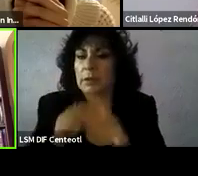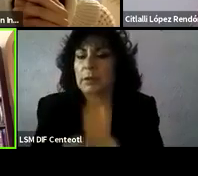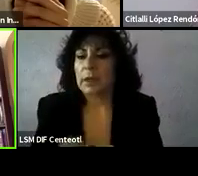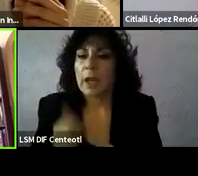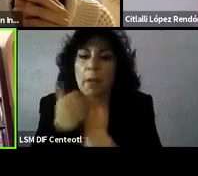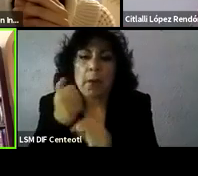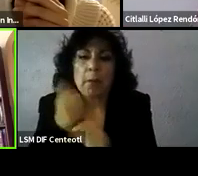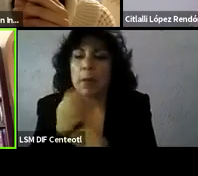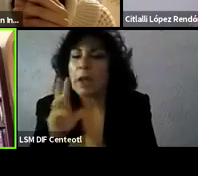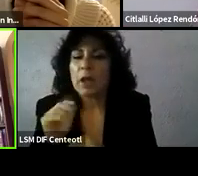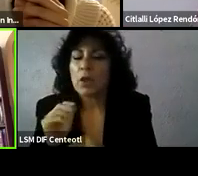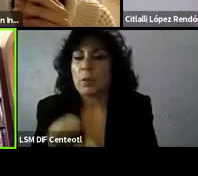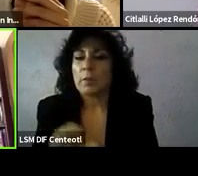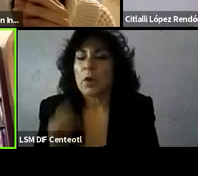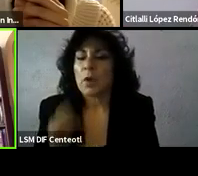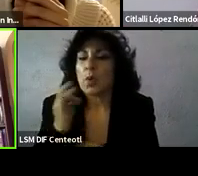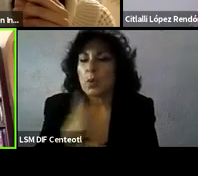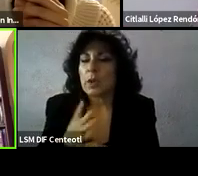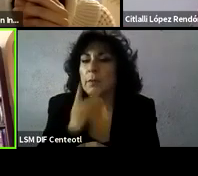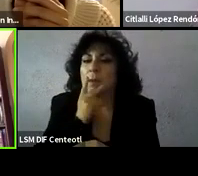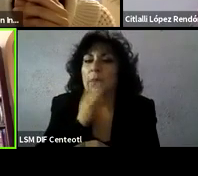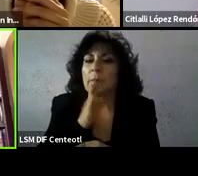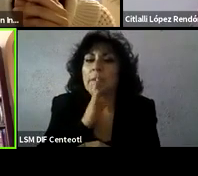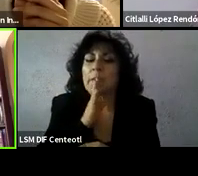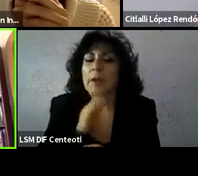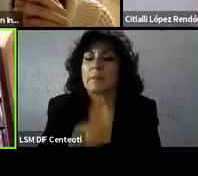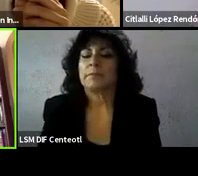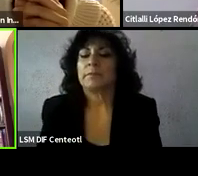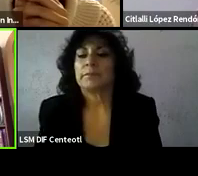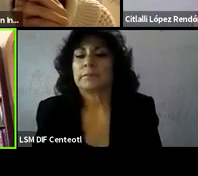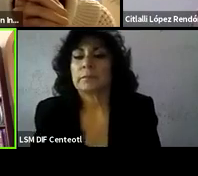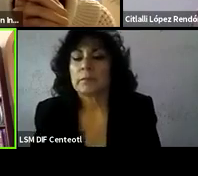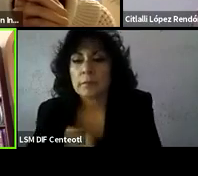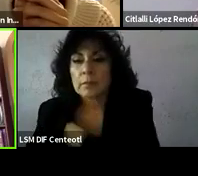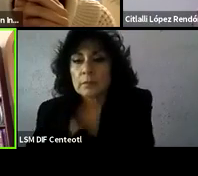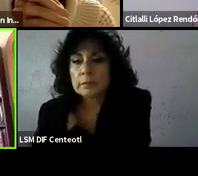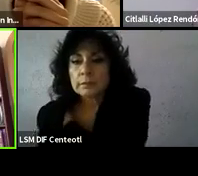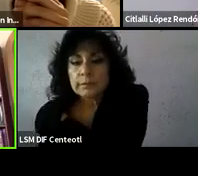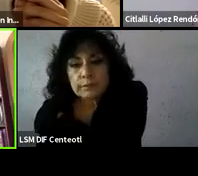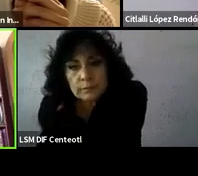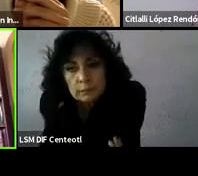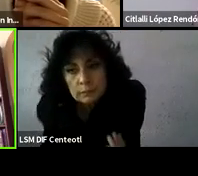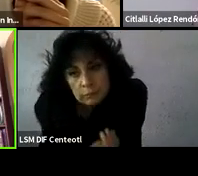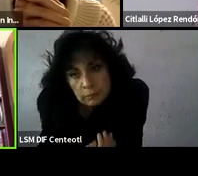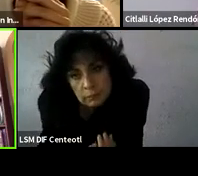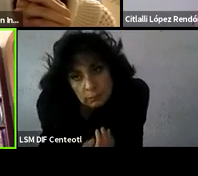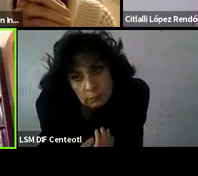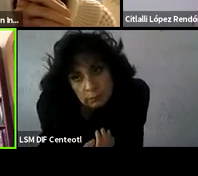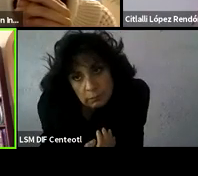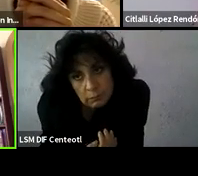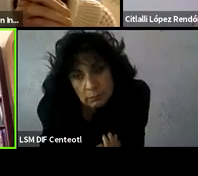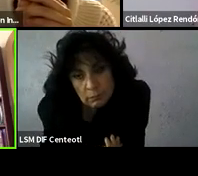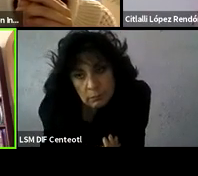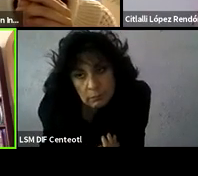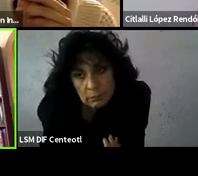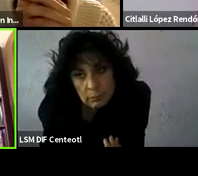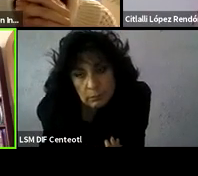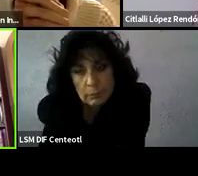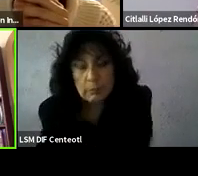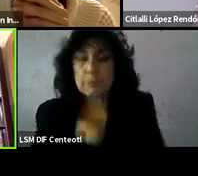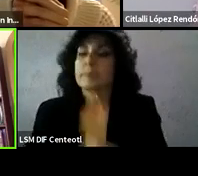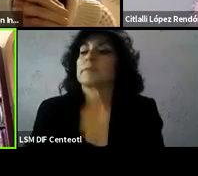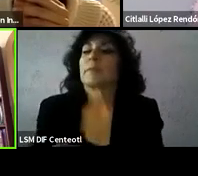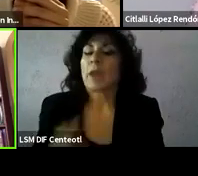entrar mamás y papás en primaria, pero en secundaria puede entrar. Y en secundaria hay un programa muy lindo que